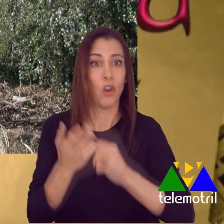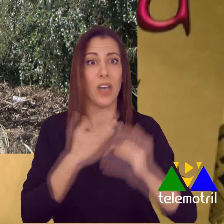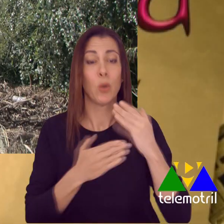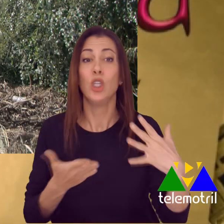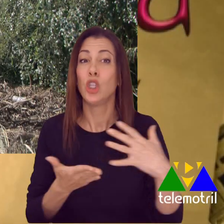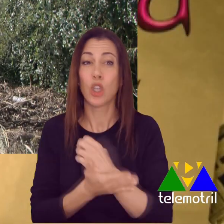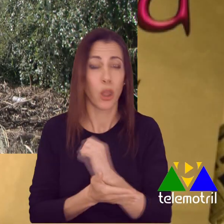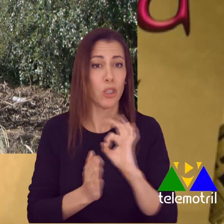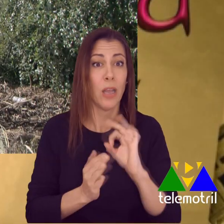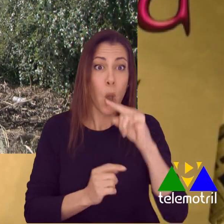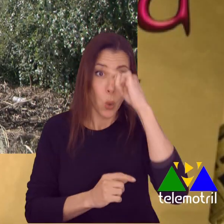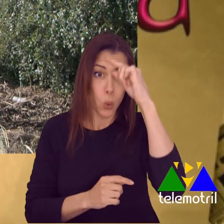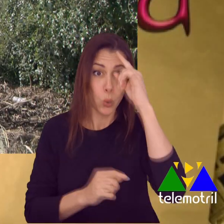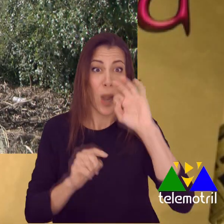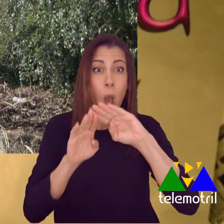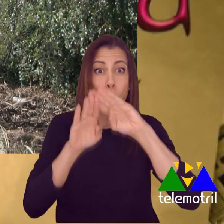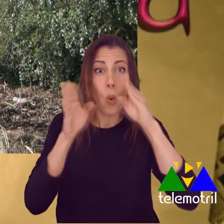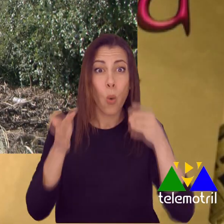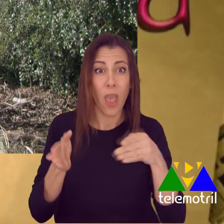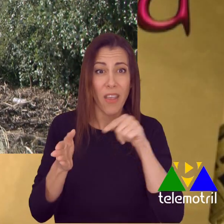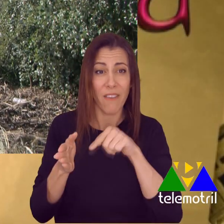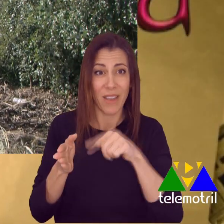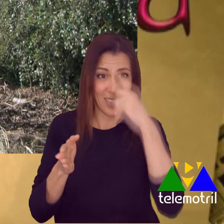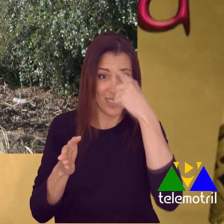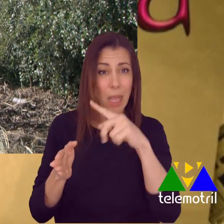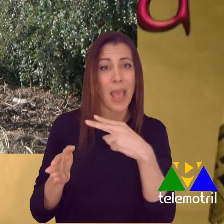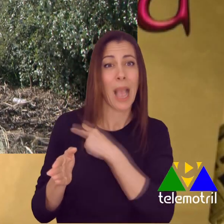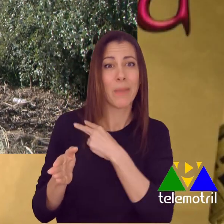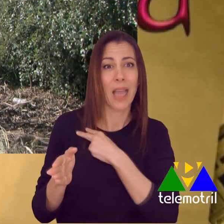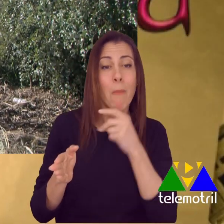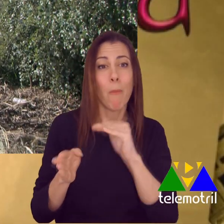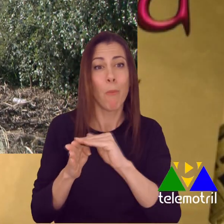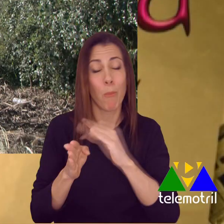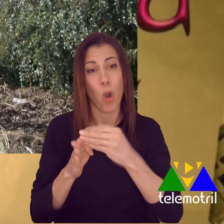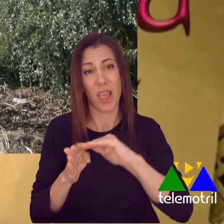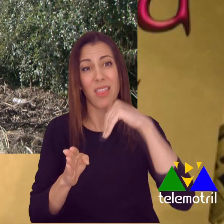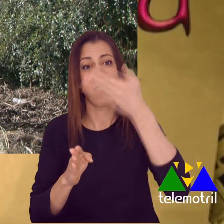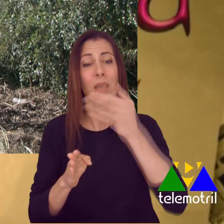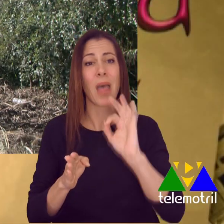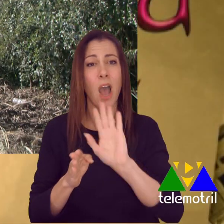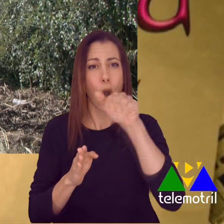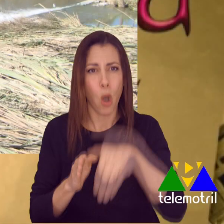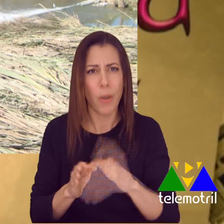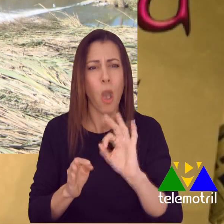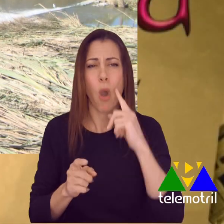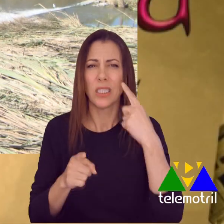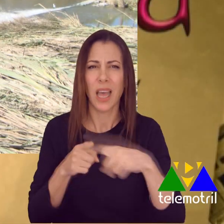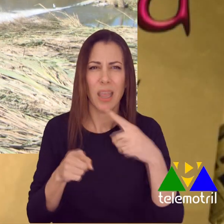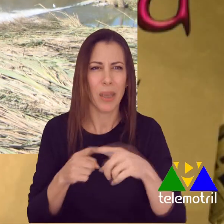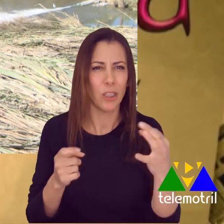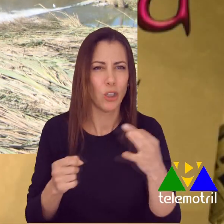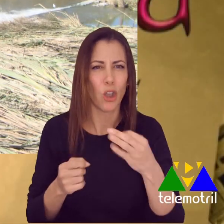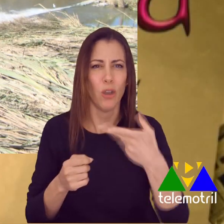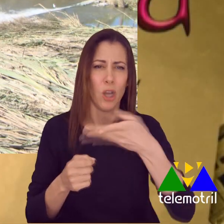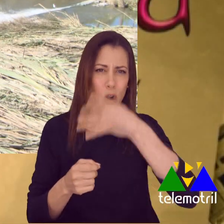río, desde la cultura de las cuevas que hay en la Cueva del Capitán por encima del Obre, hasta yacimientos romanos, fenicios,